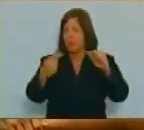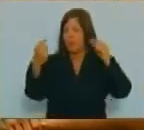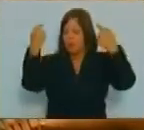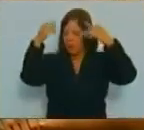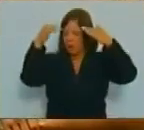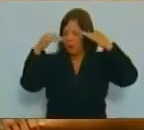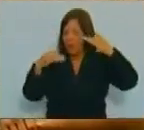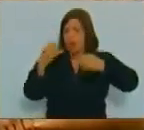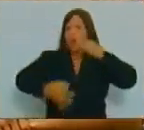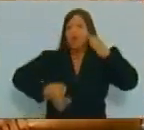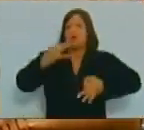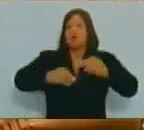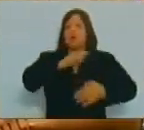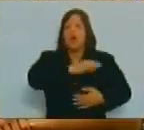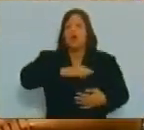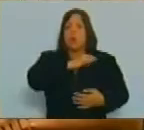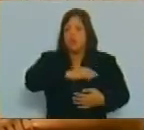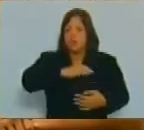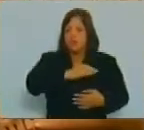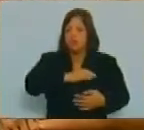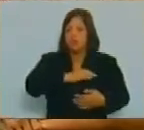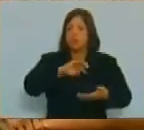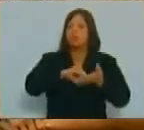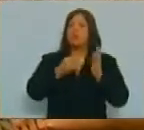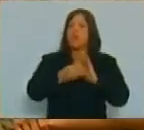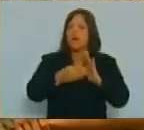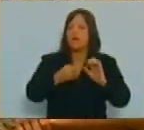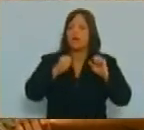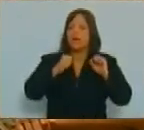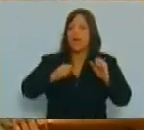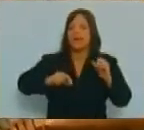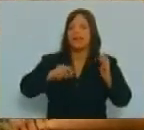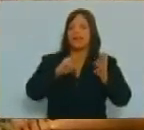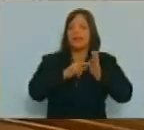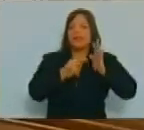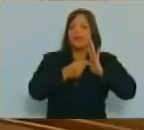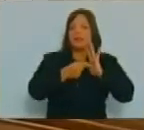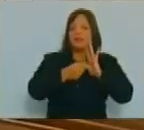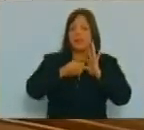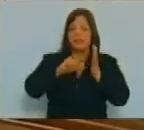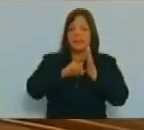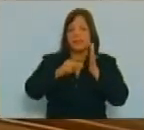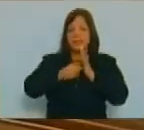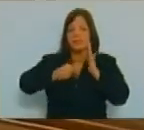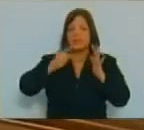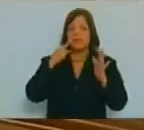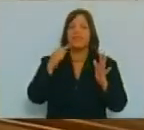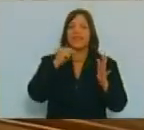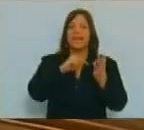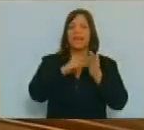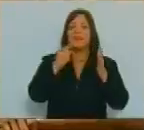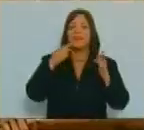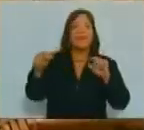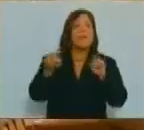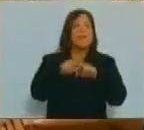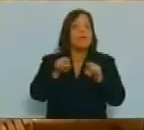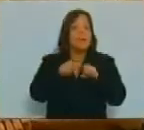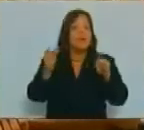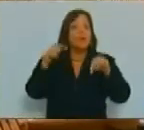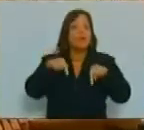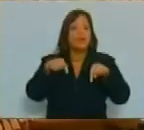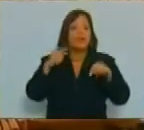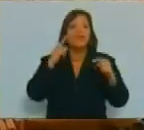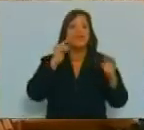la comisión de justicia y tutela efectiva se está manejando el mismo debate coincidimos